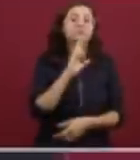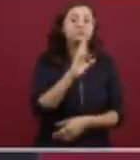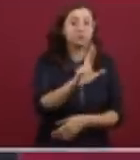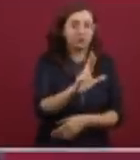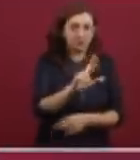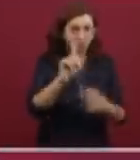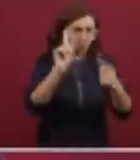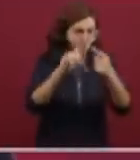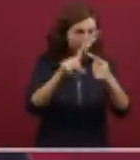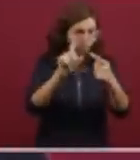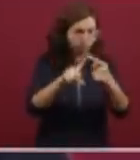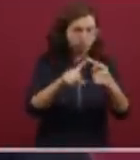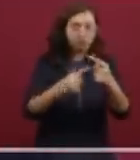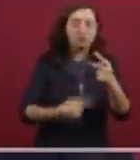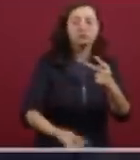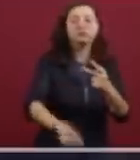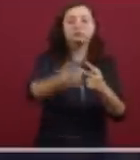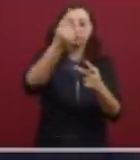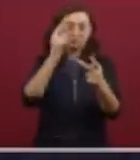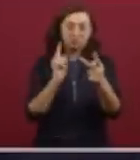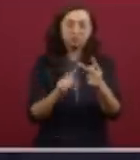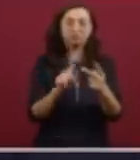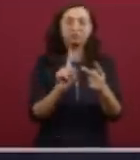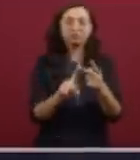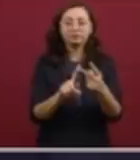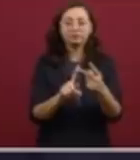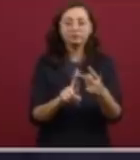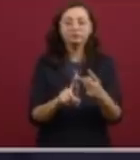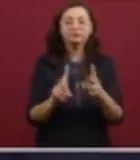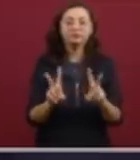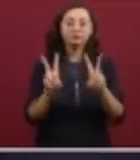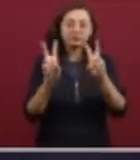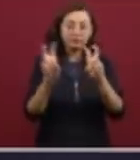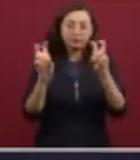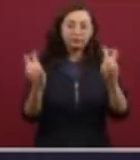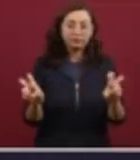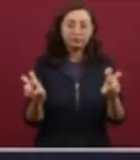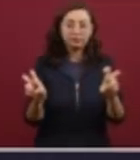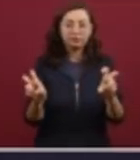ahí ya viene la decisión si